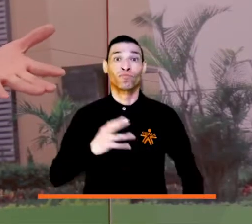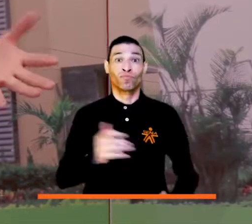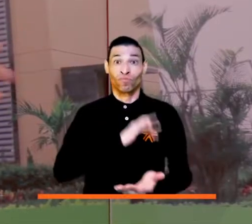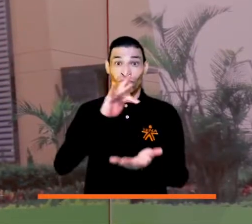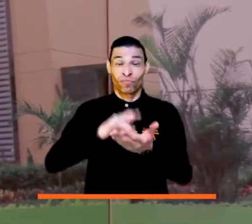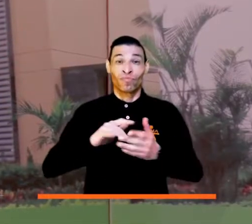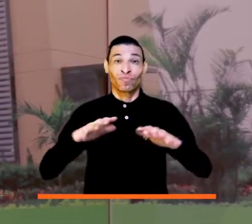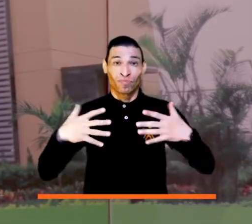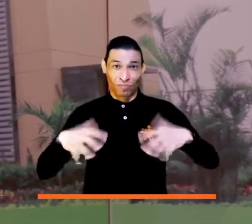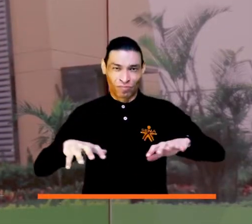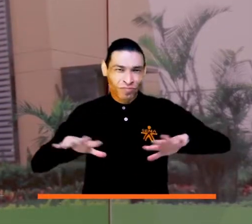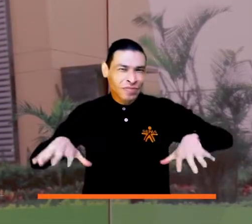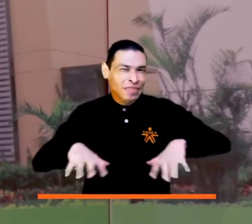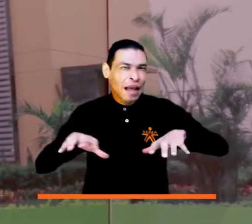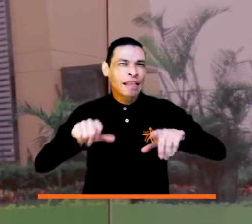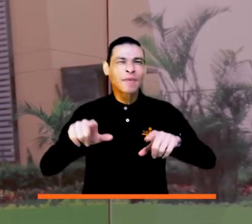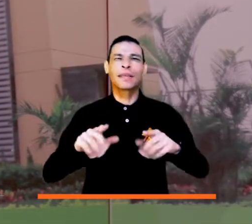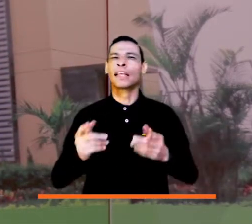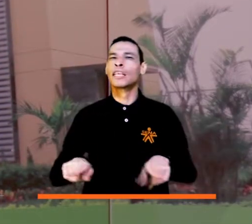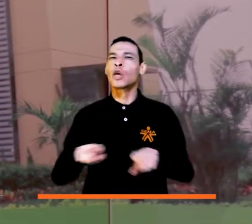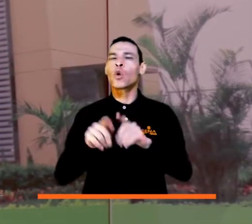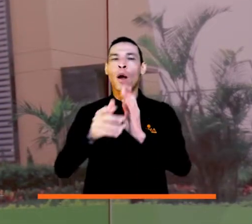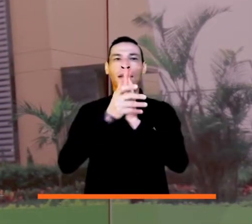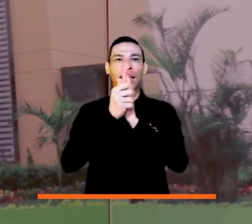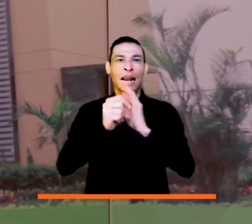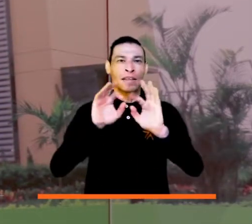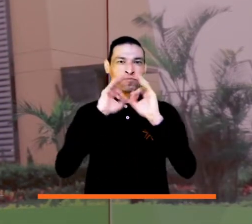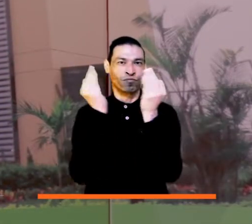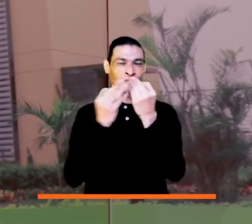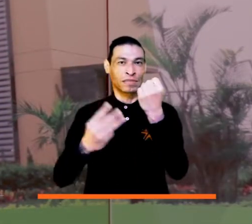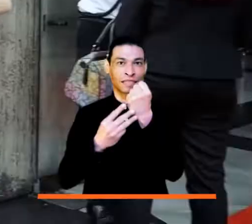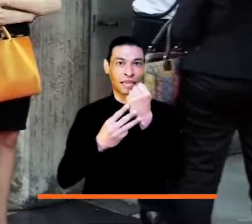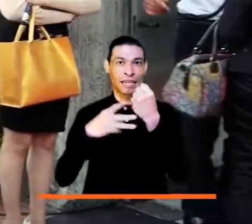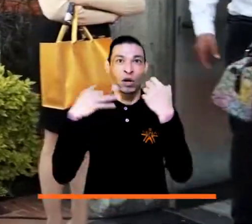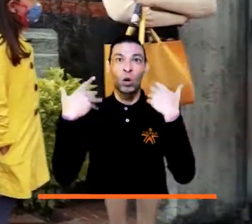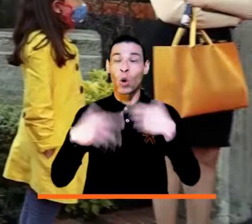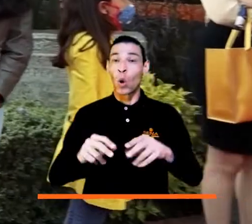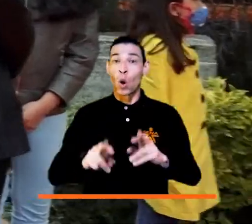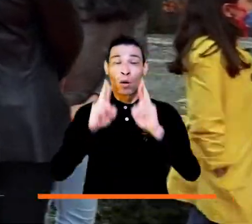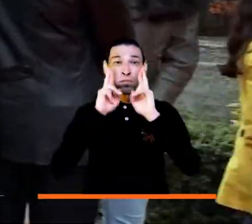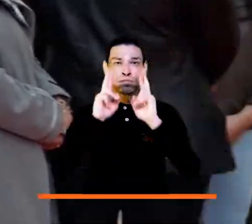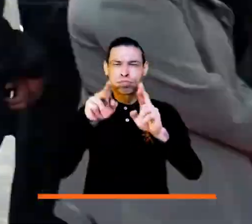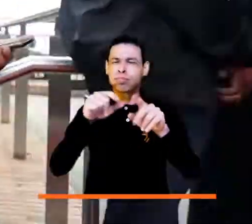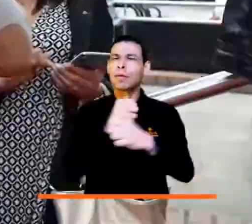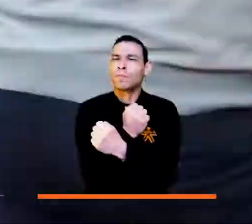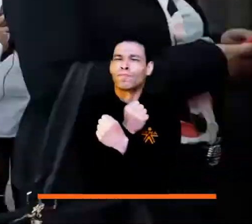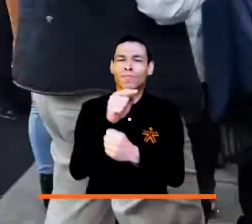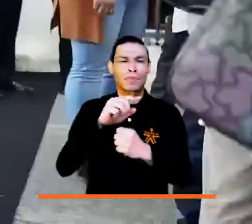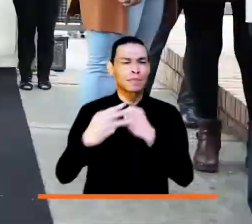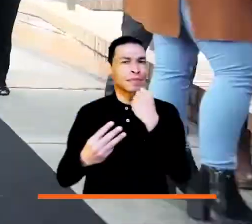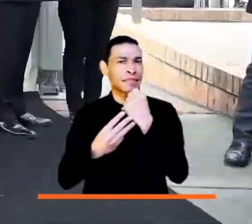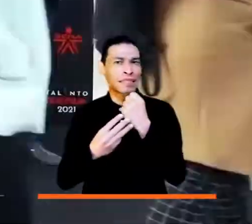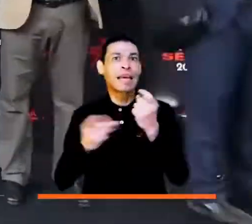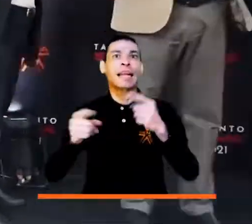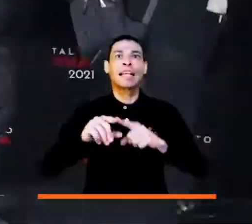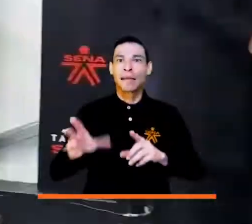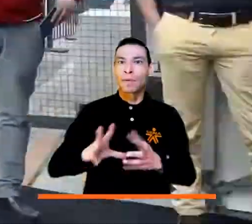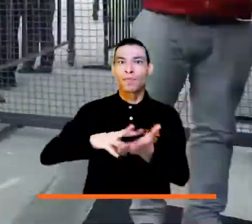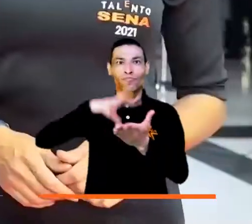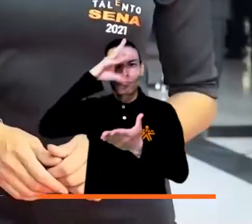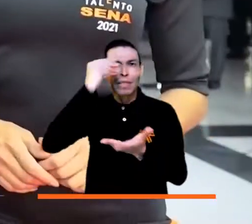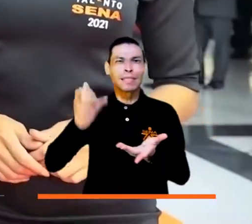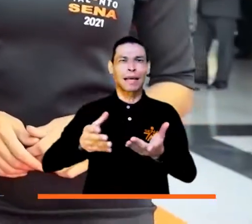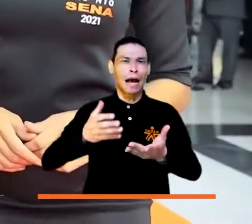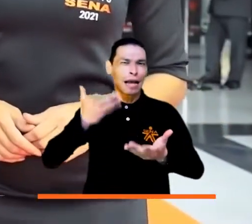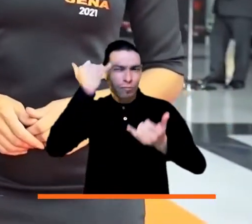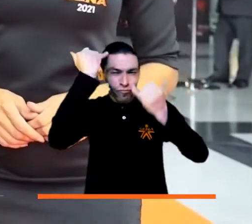Estuvimos en la ceremonia de reconocimiento de los talentos de la familia SENA, un evento donde brilló, además del amor por la entidad, el conocimiento y la